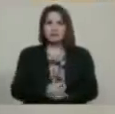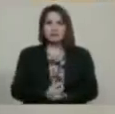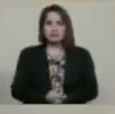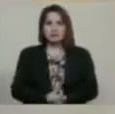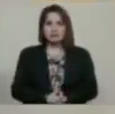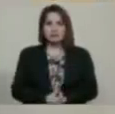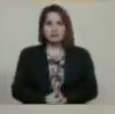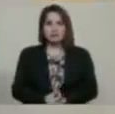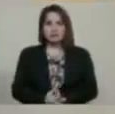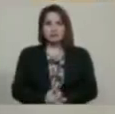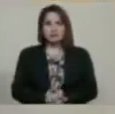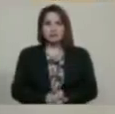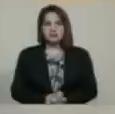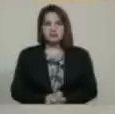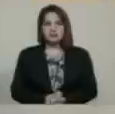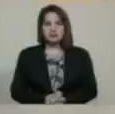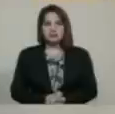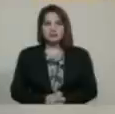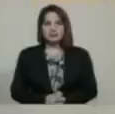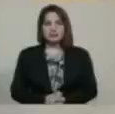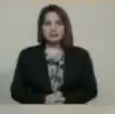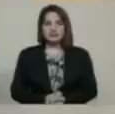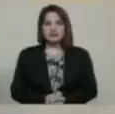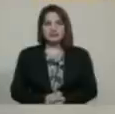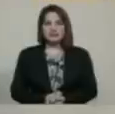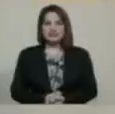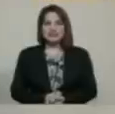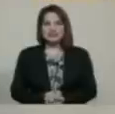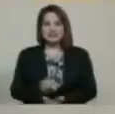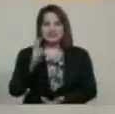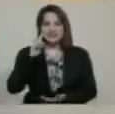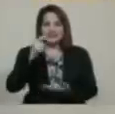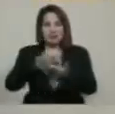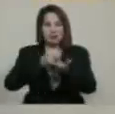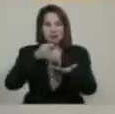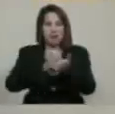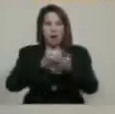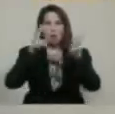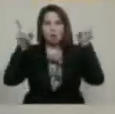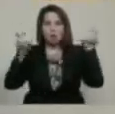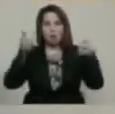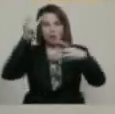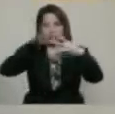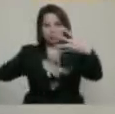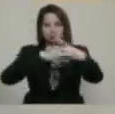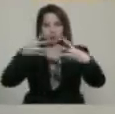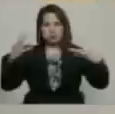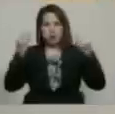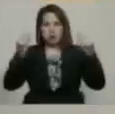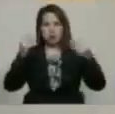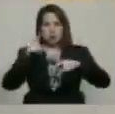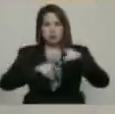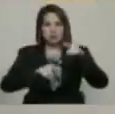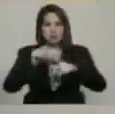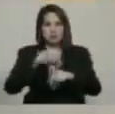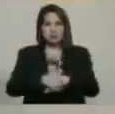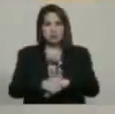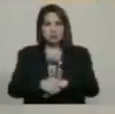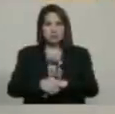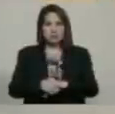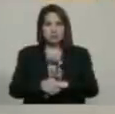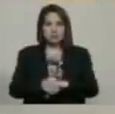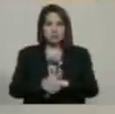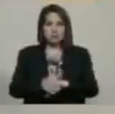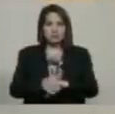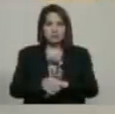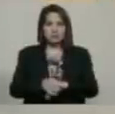con las nuevas tablas salariales de nuestro país fijadas en el